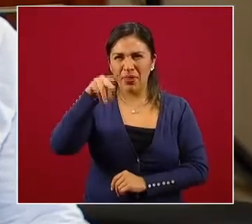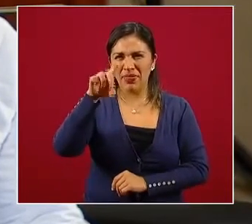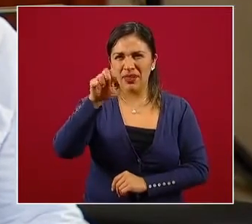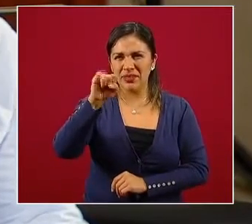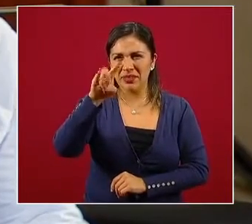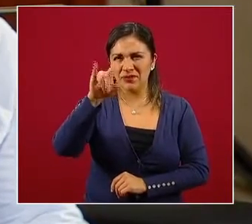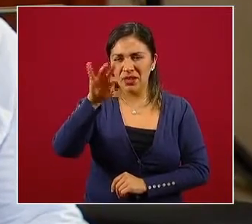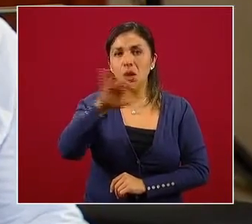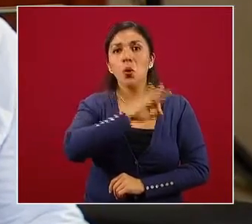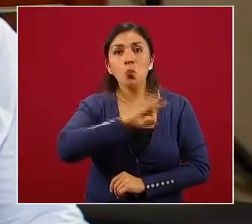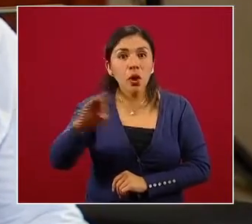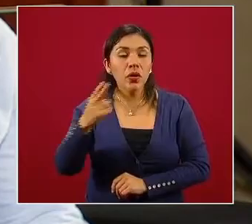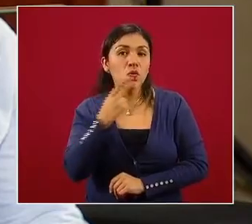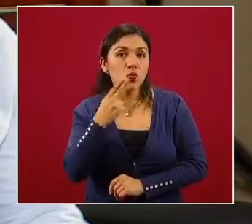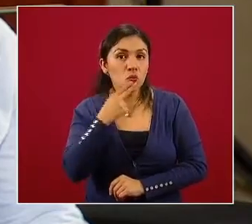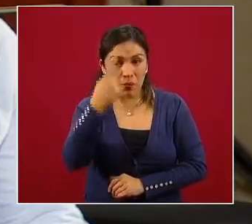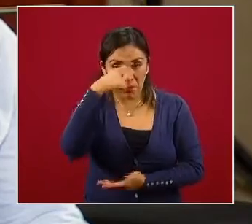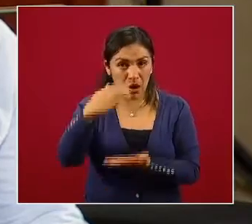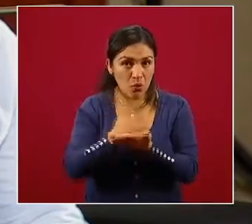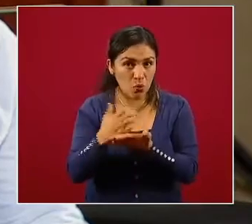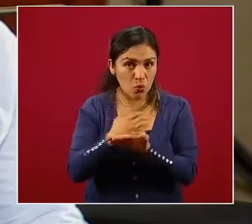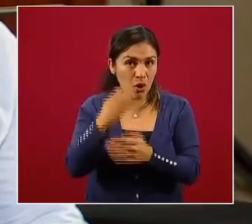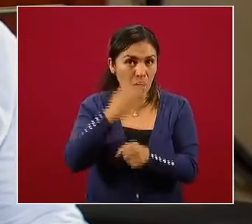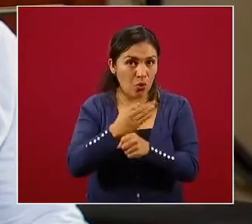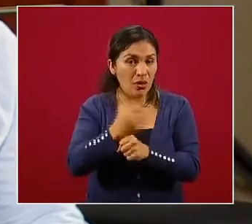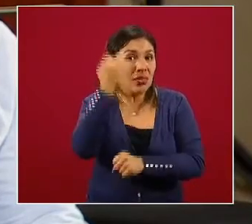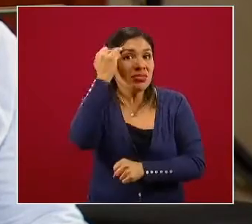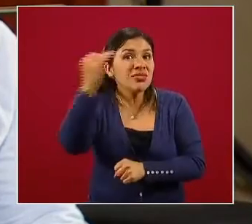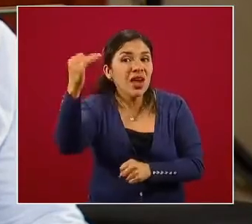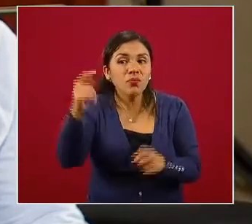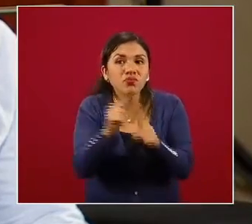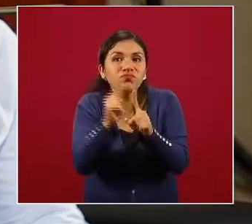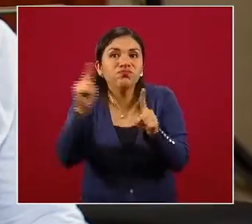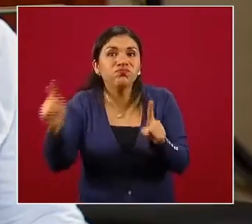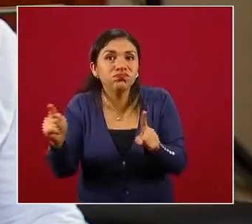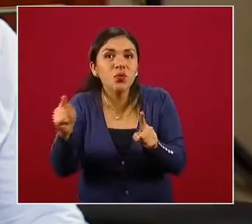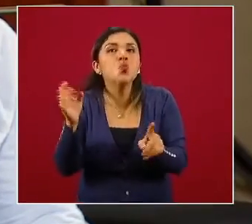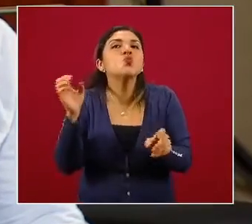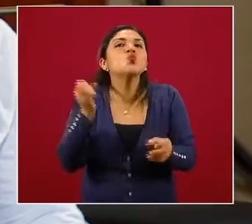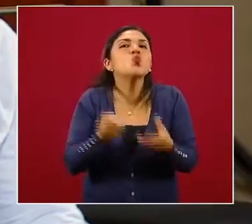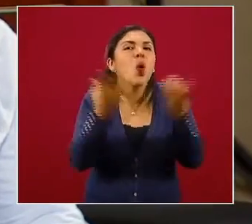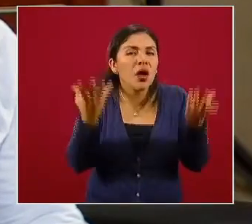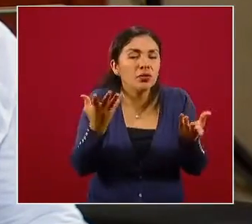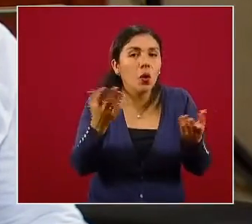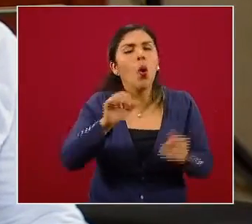ya se puede utilizar, sobre todo en los tiempos? Y si fuera tan amable,